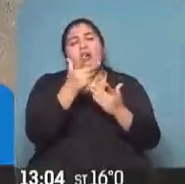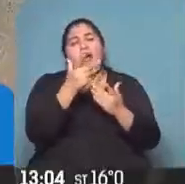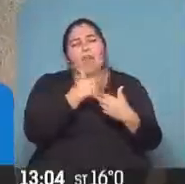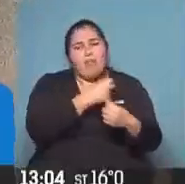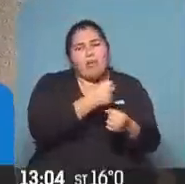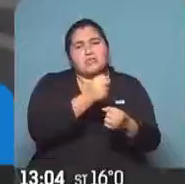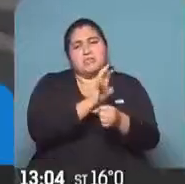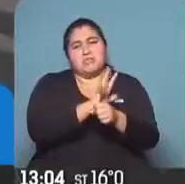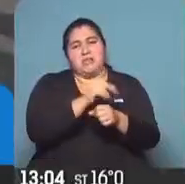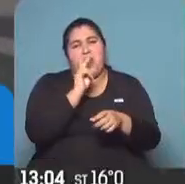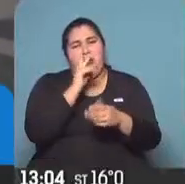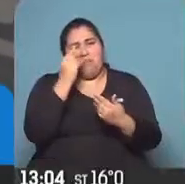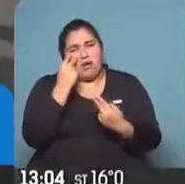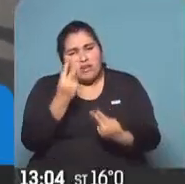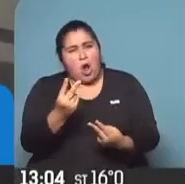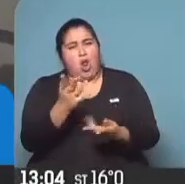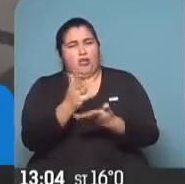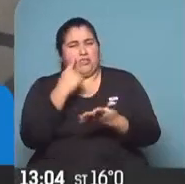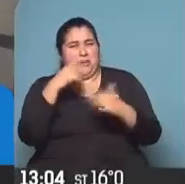servicios prestados a la nación